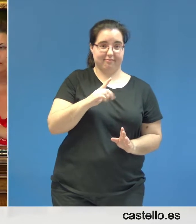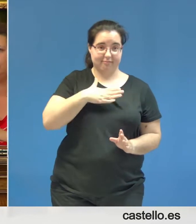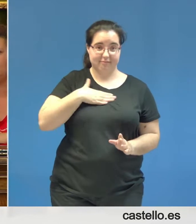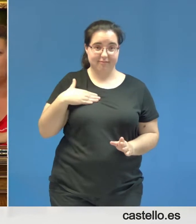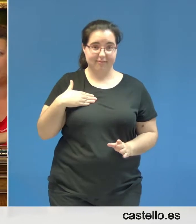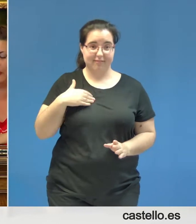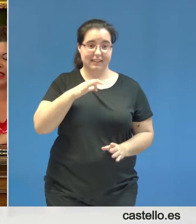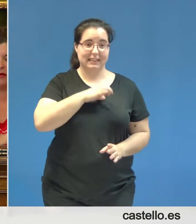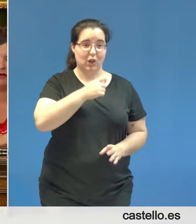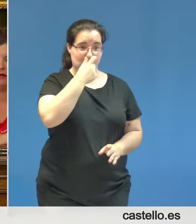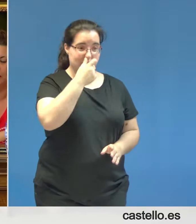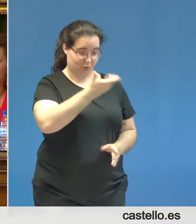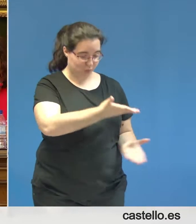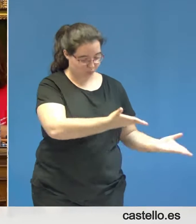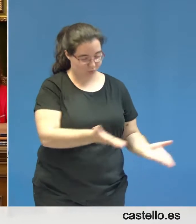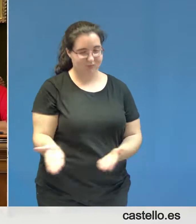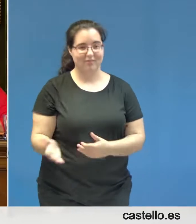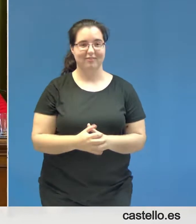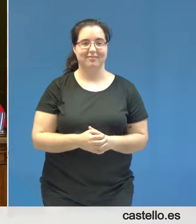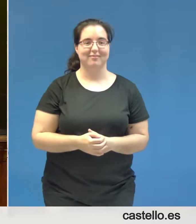señor del señor, claro que sí.